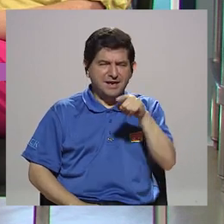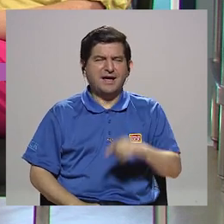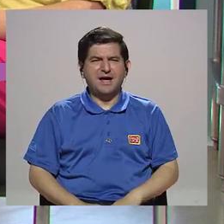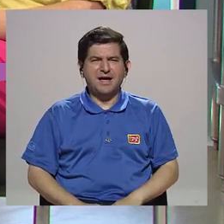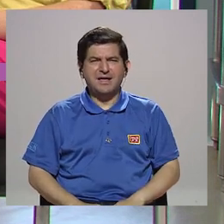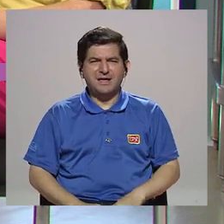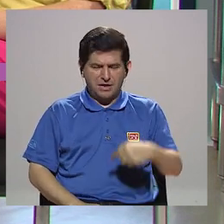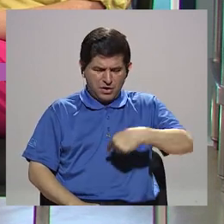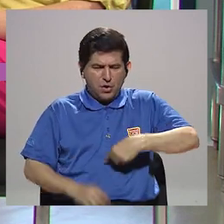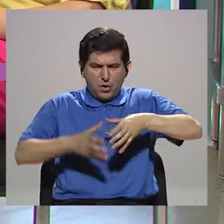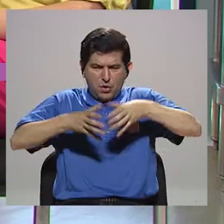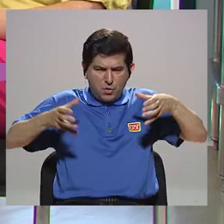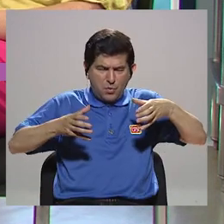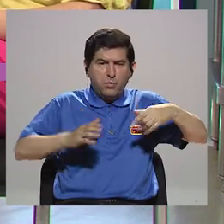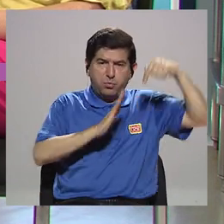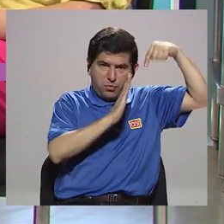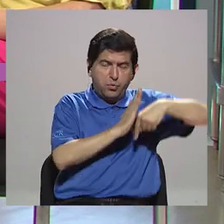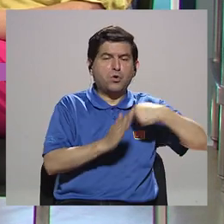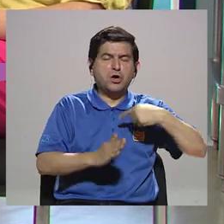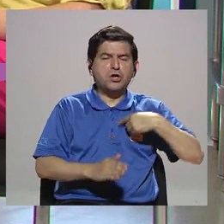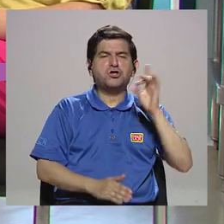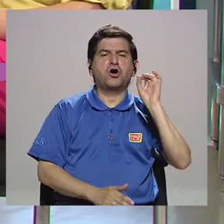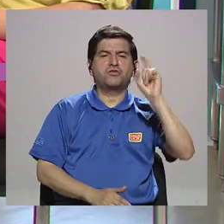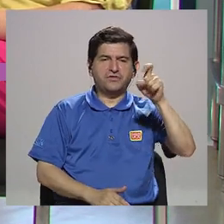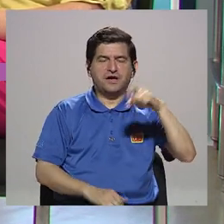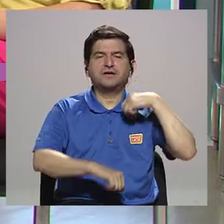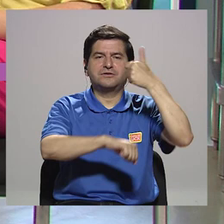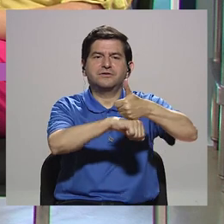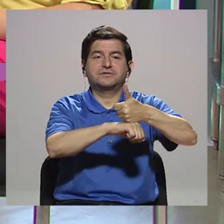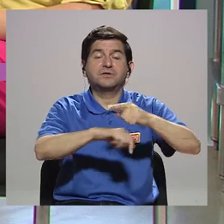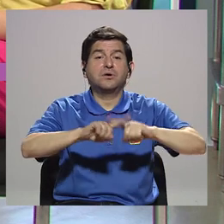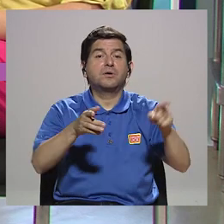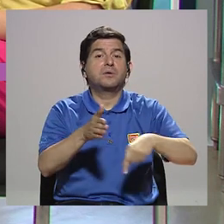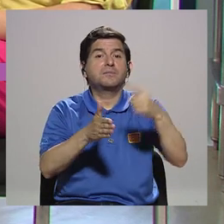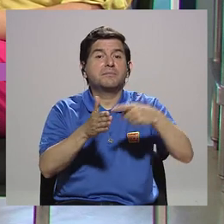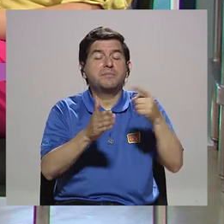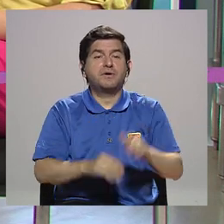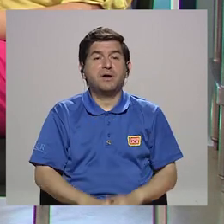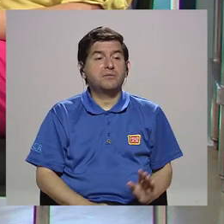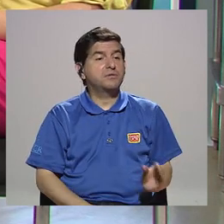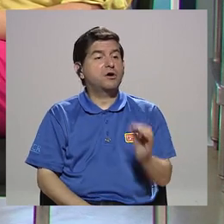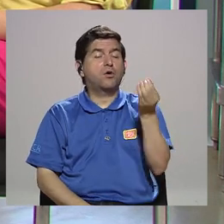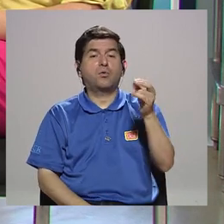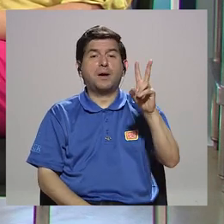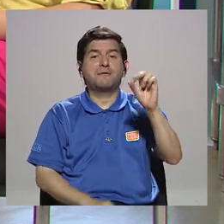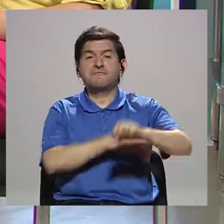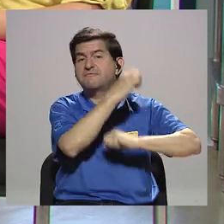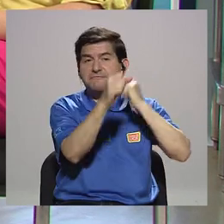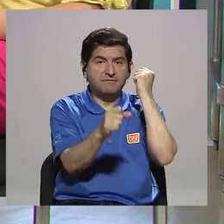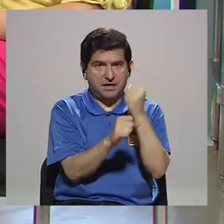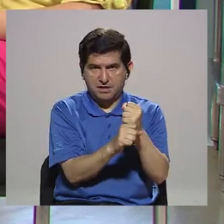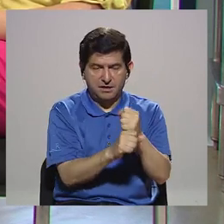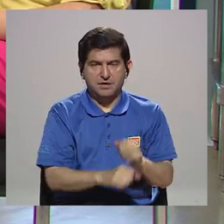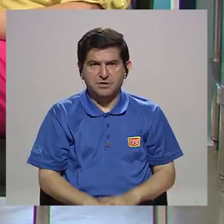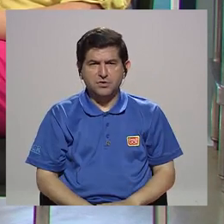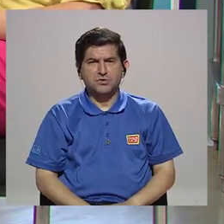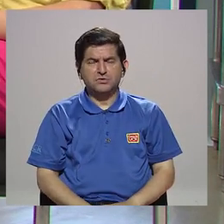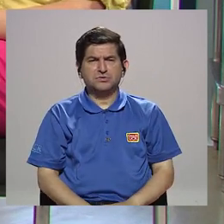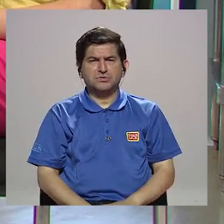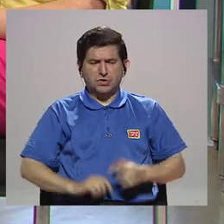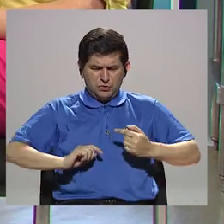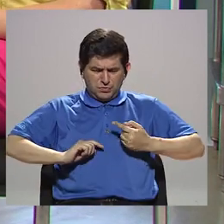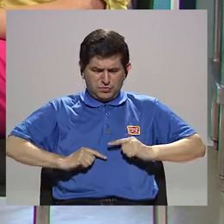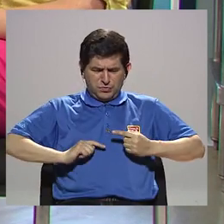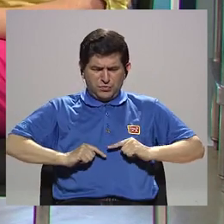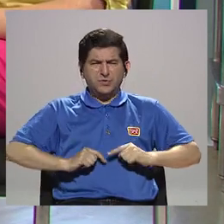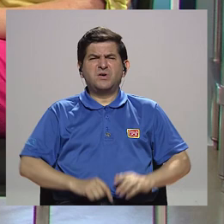gastritis aguda. Y entonces ahí le hago el diagnóstico, lo más fácil. Pero hay veces si me viene un muchacho de 20 años con un